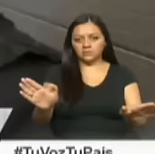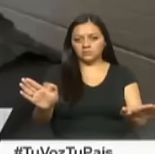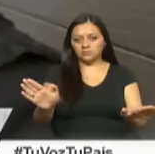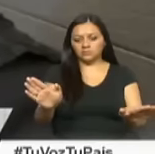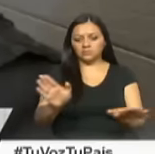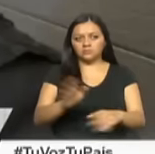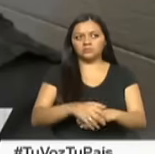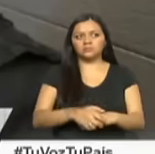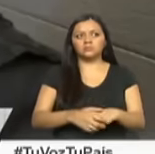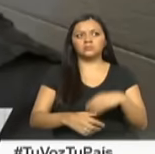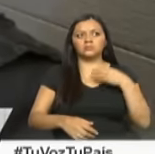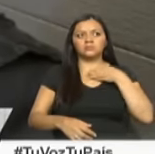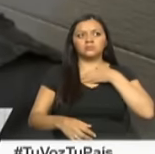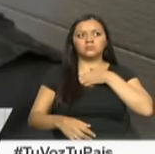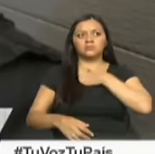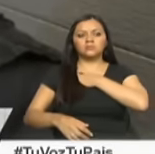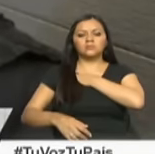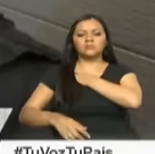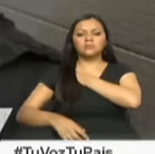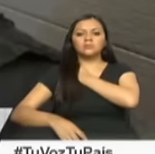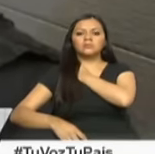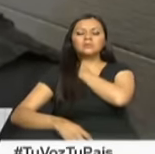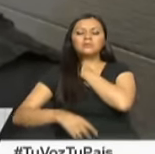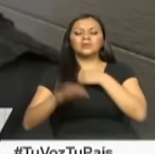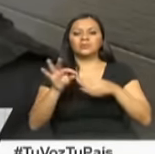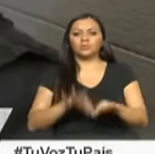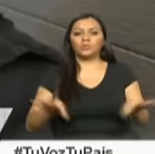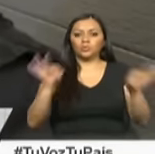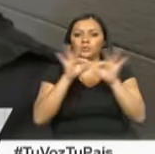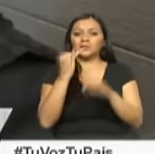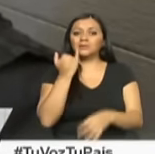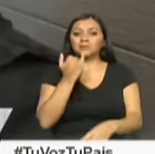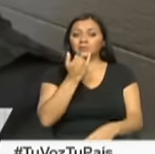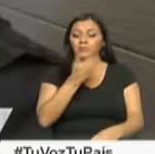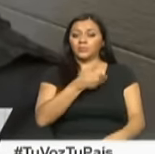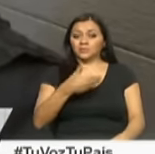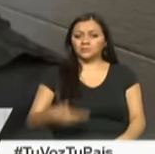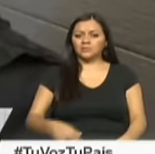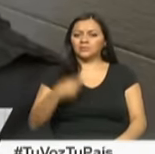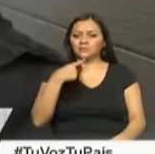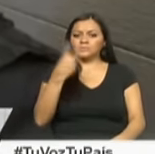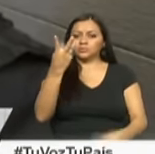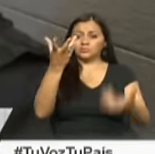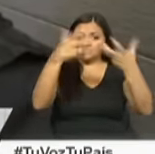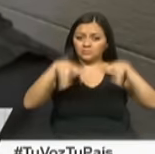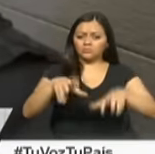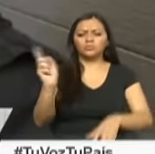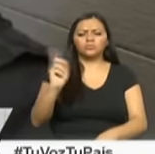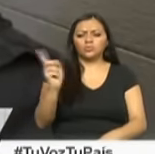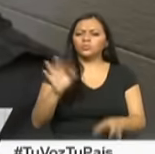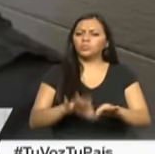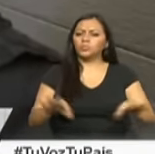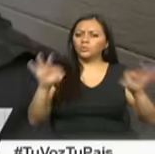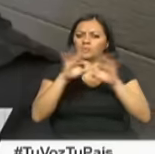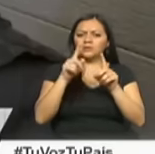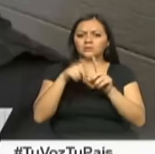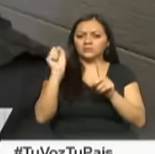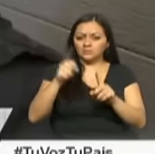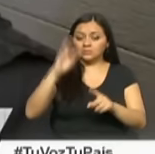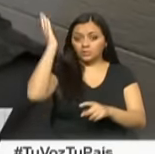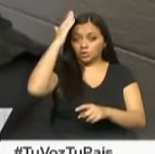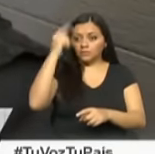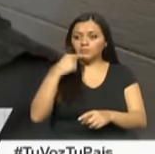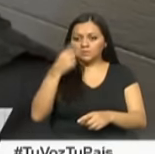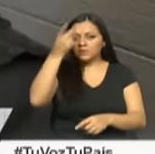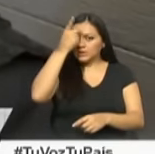israelí. Era importante para Netanyahu que Trump no insistiera en los dos estados, opina este vecino de Jerusalén, porque hay